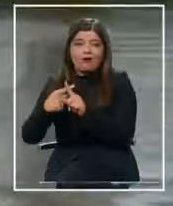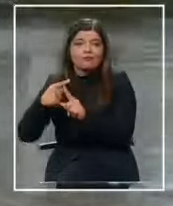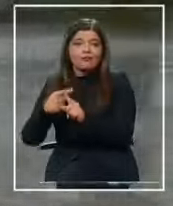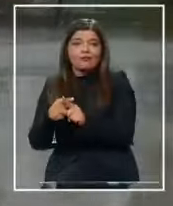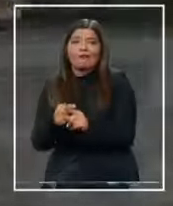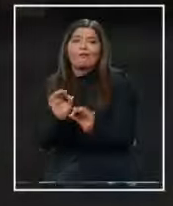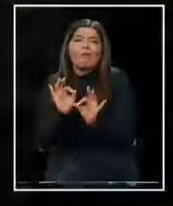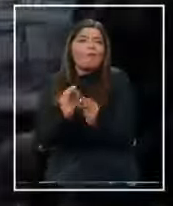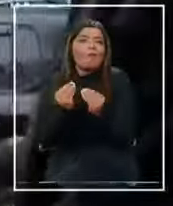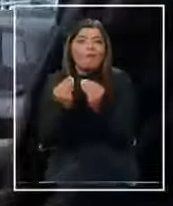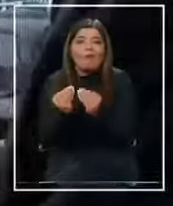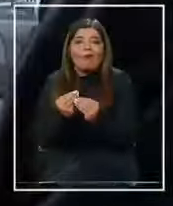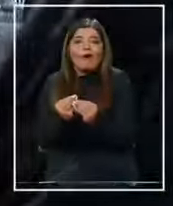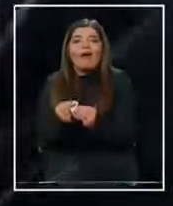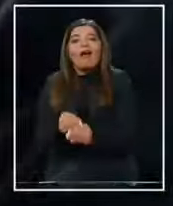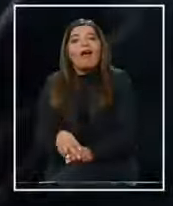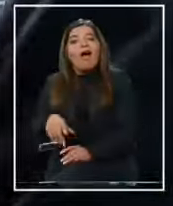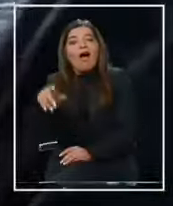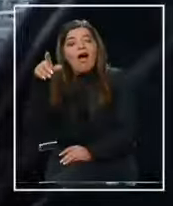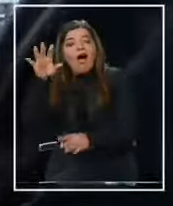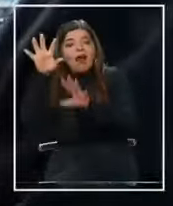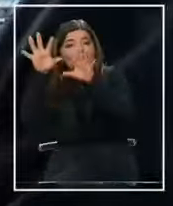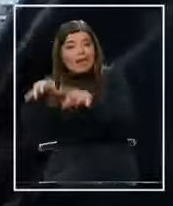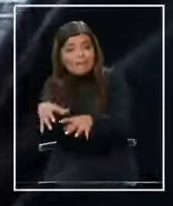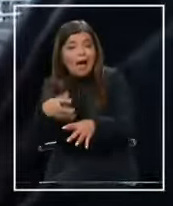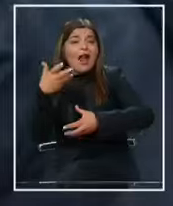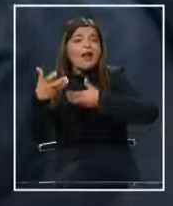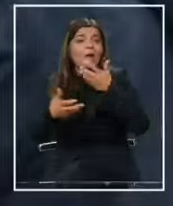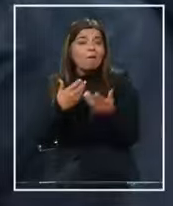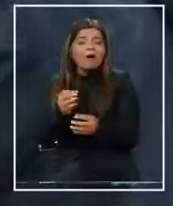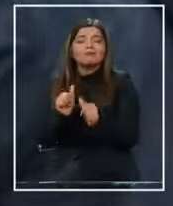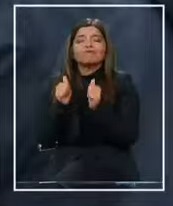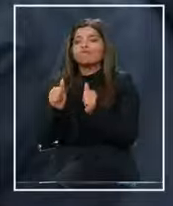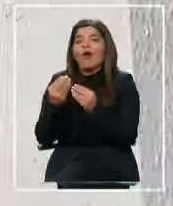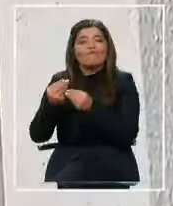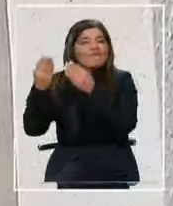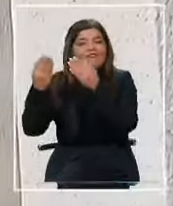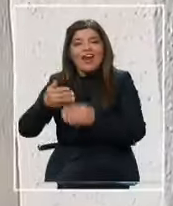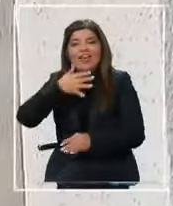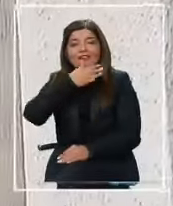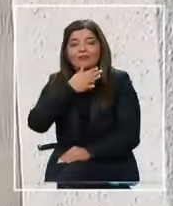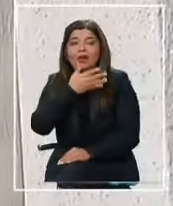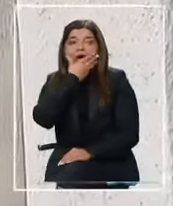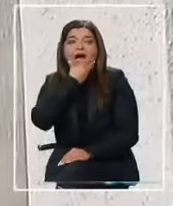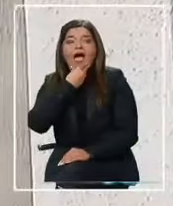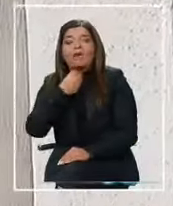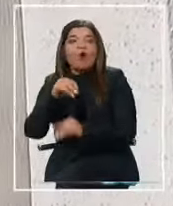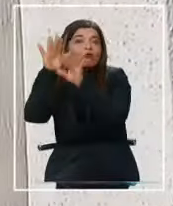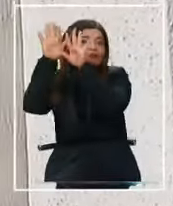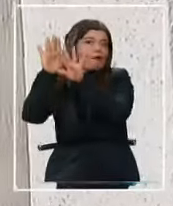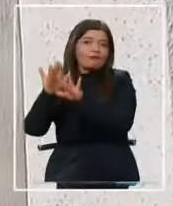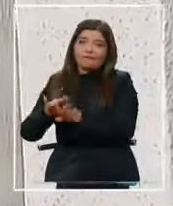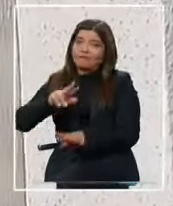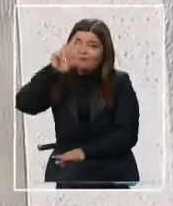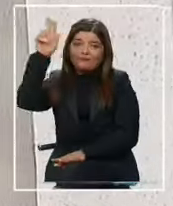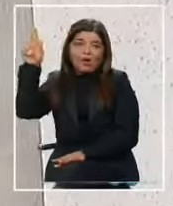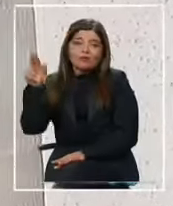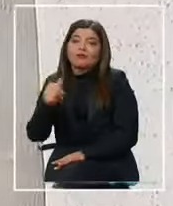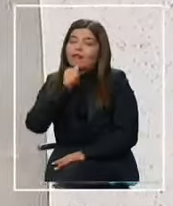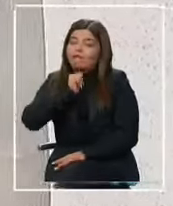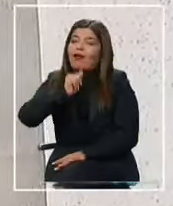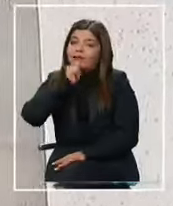Exquisita. Para los animales, nuestras plantas, que llueve harto nomás. Siempre es bienvenida la agüita acá. Hermosa, una bendición. Nos hacía